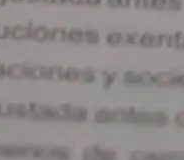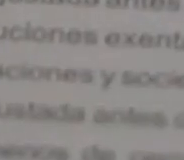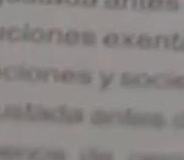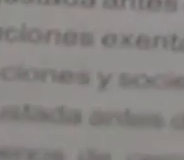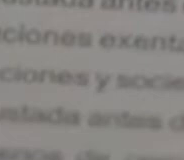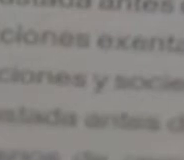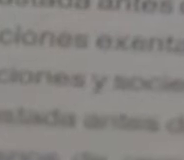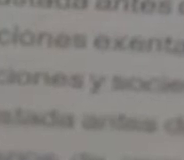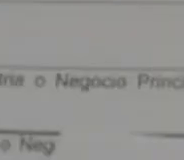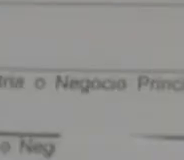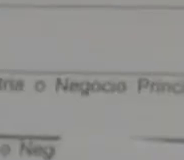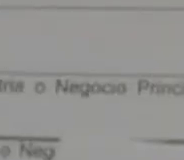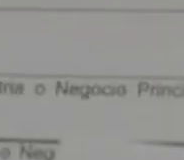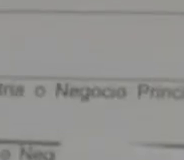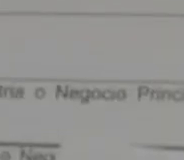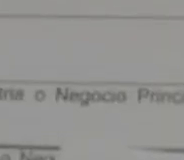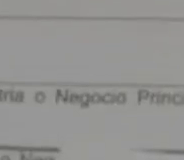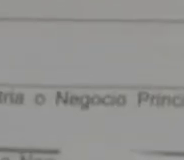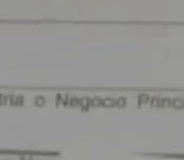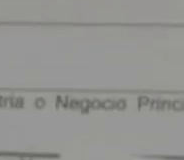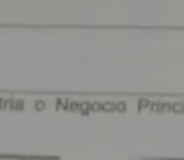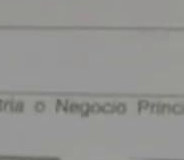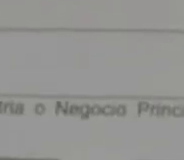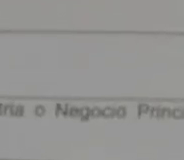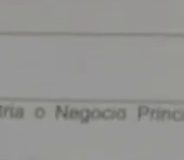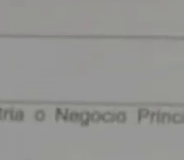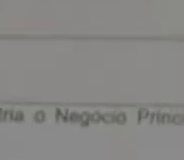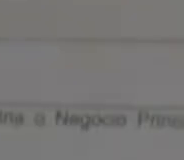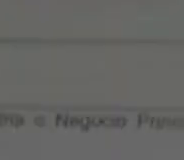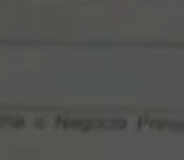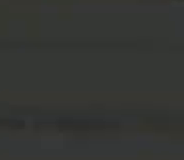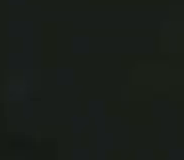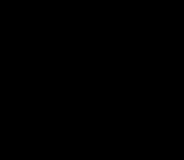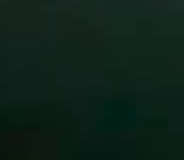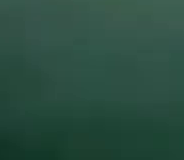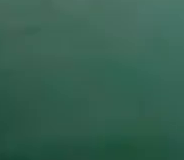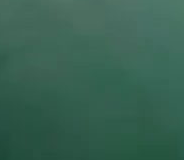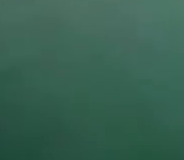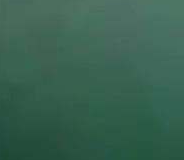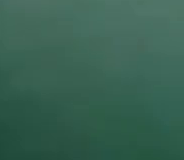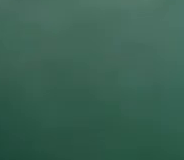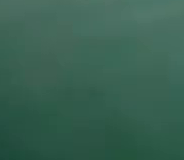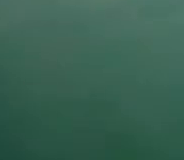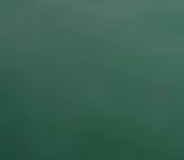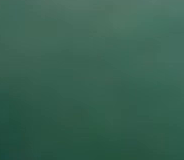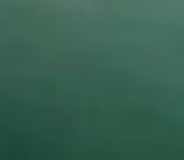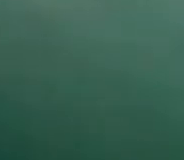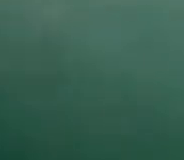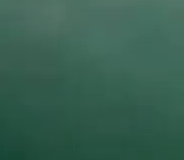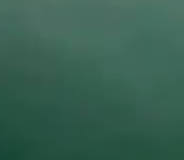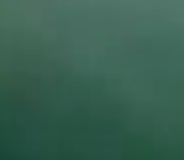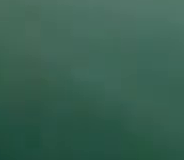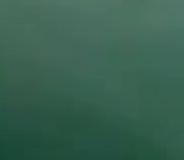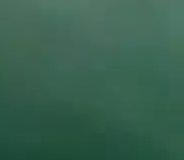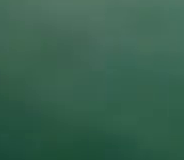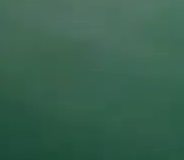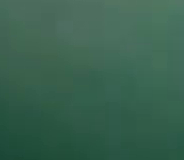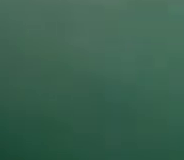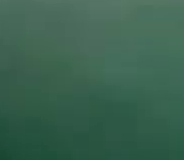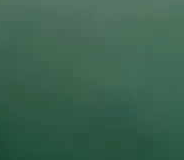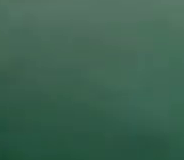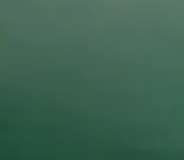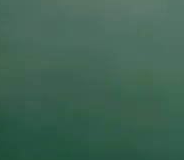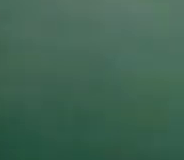1.2 millones de planillas radicadas en el 2021. logrando distribuir